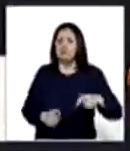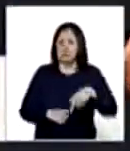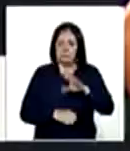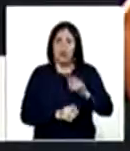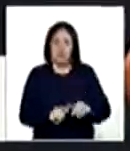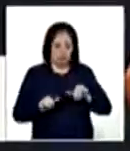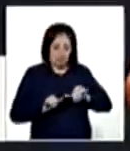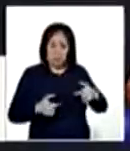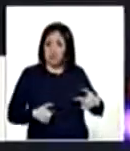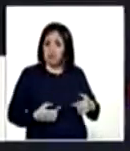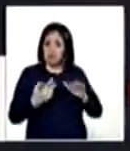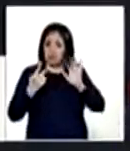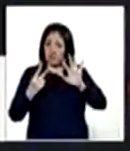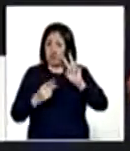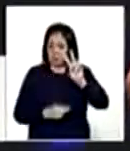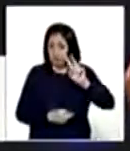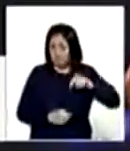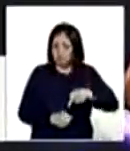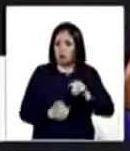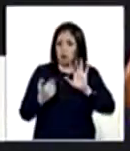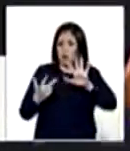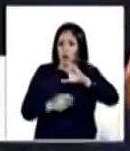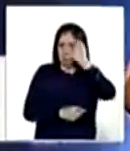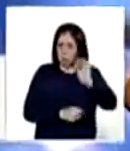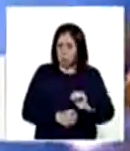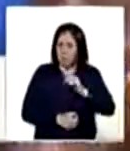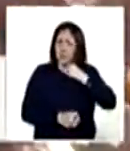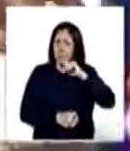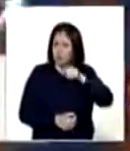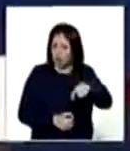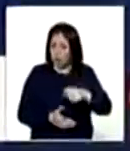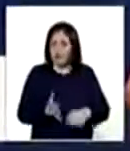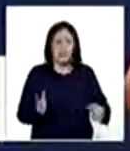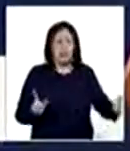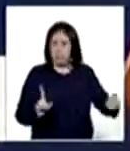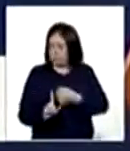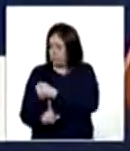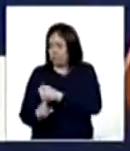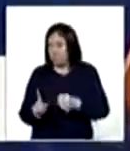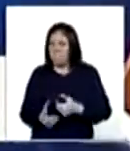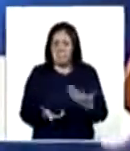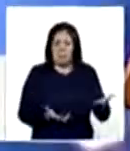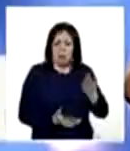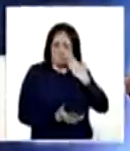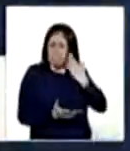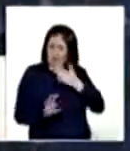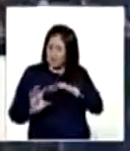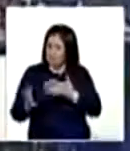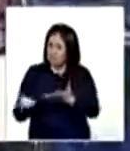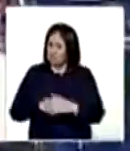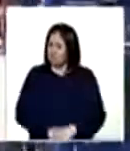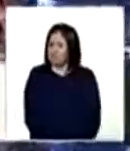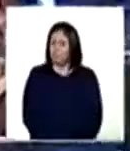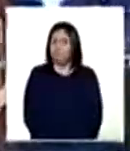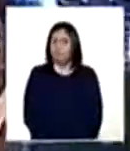medidas son: el 72.8% de mujeres violentadas son madres.